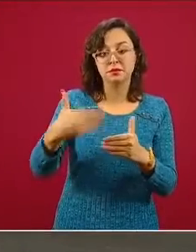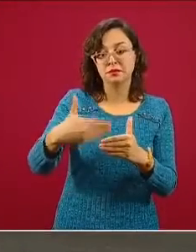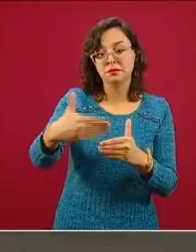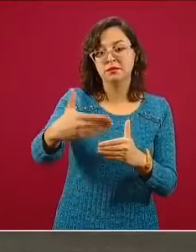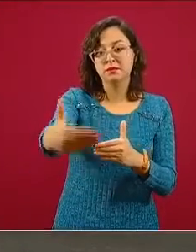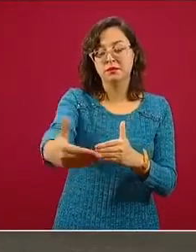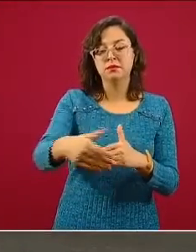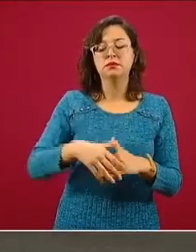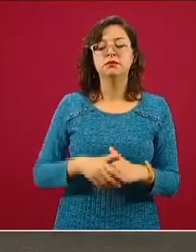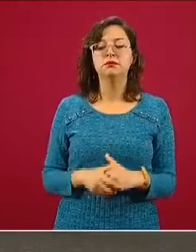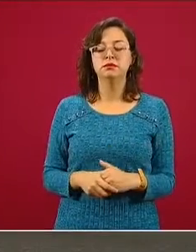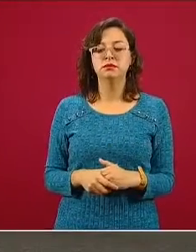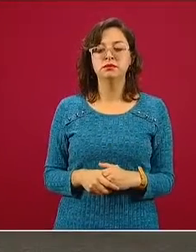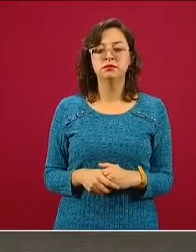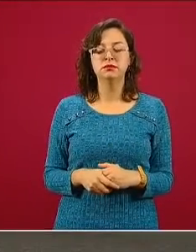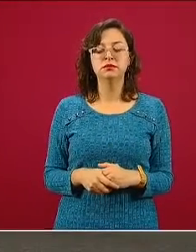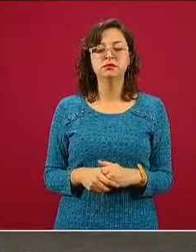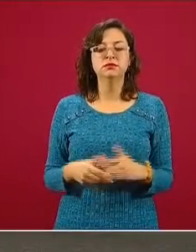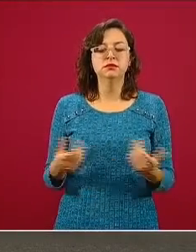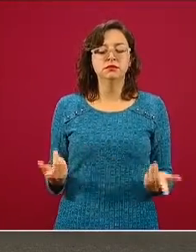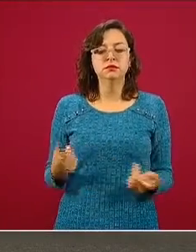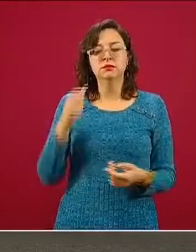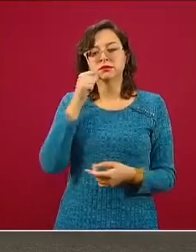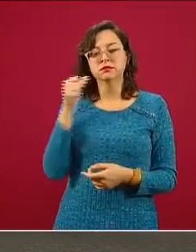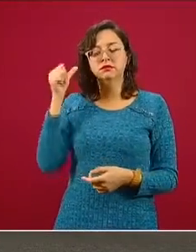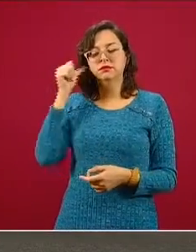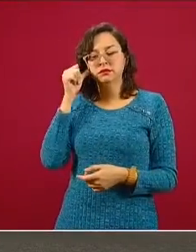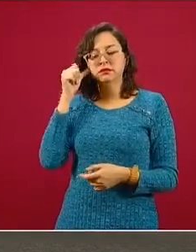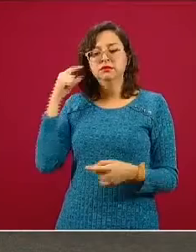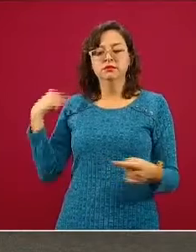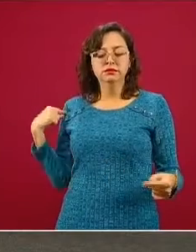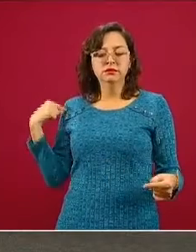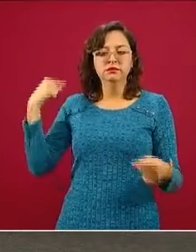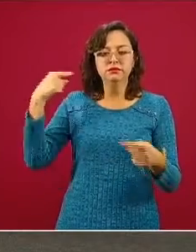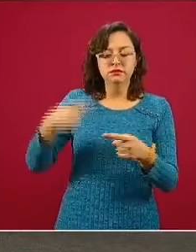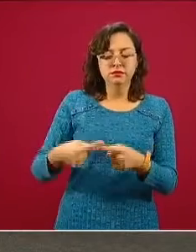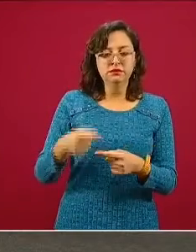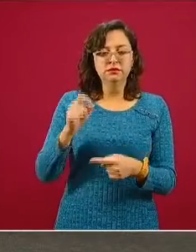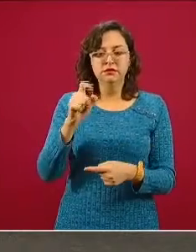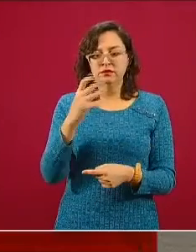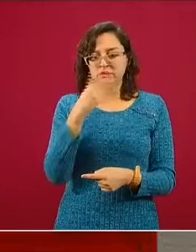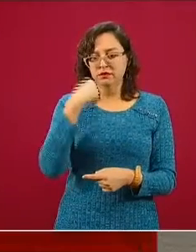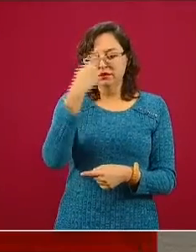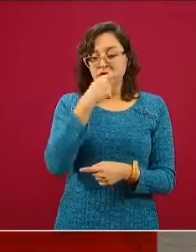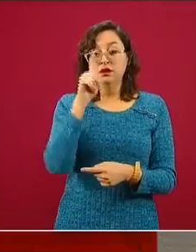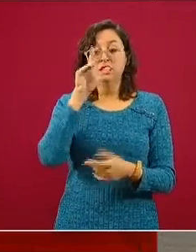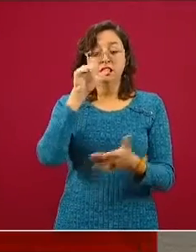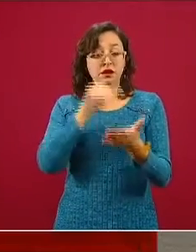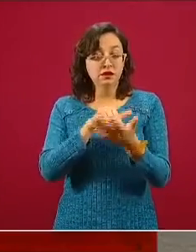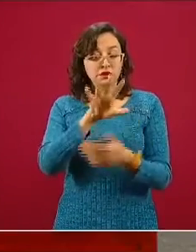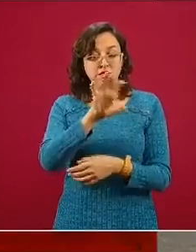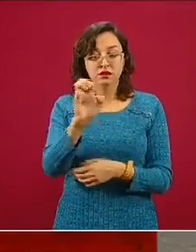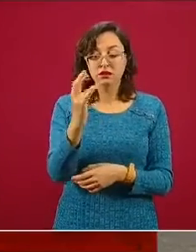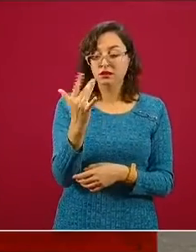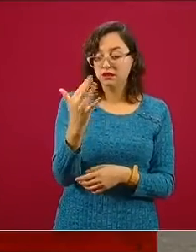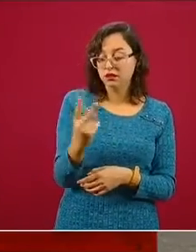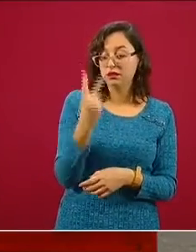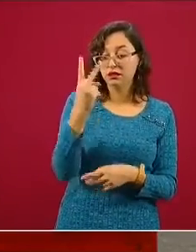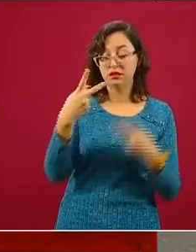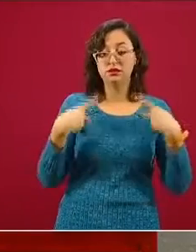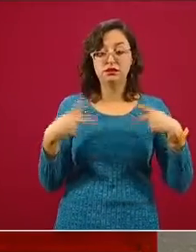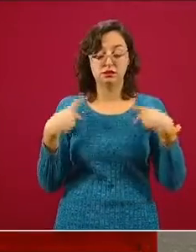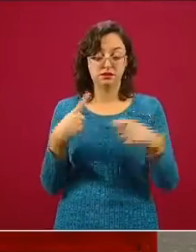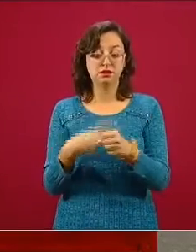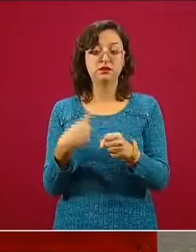días. Y en las últimas 24 horas acumulamos 1.562 casos nuevos confirmados que